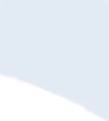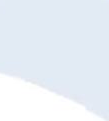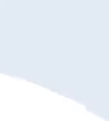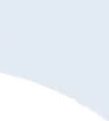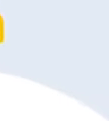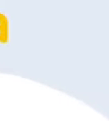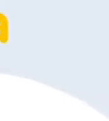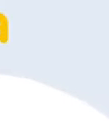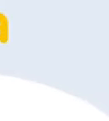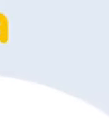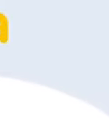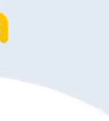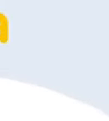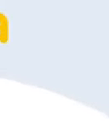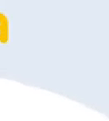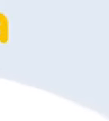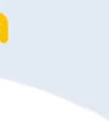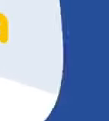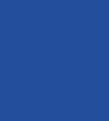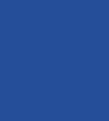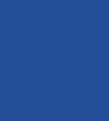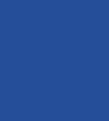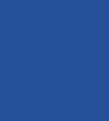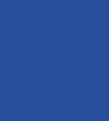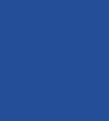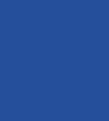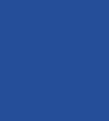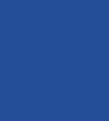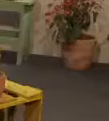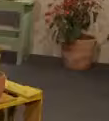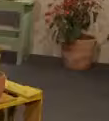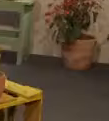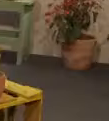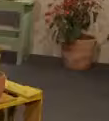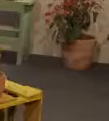Aprendo en casa.